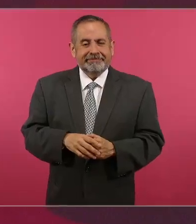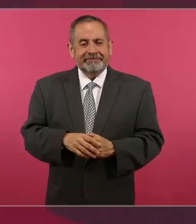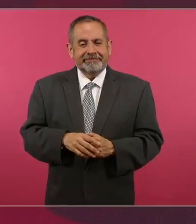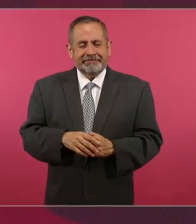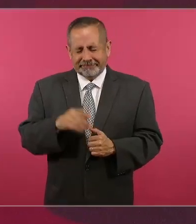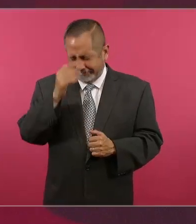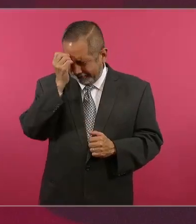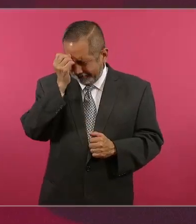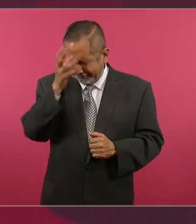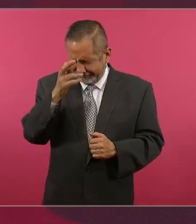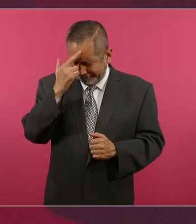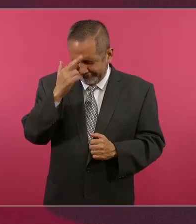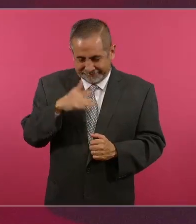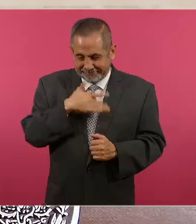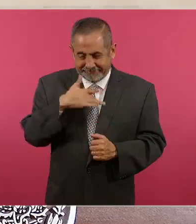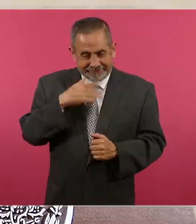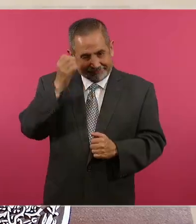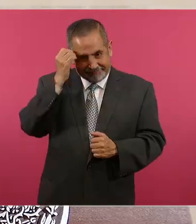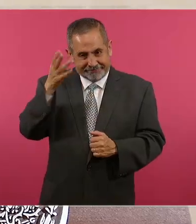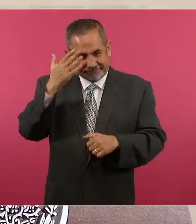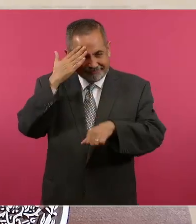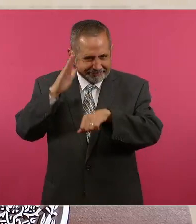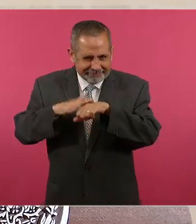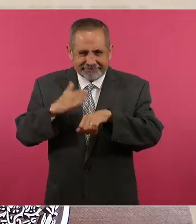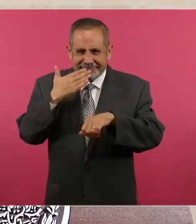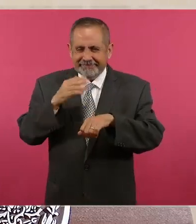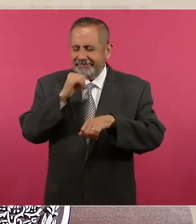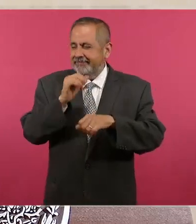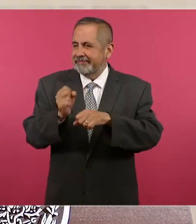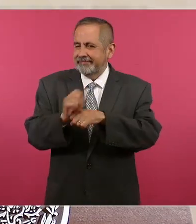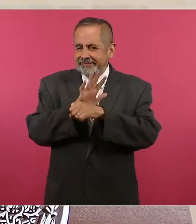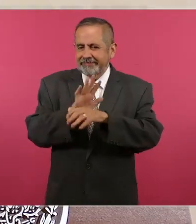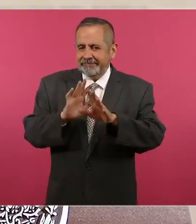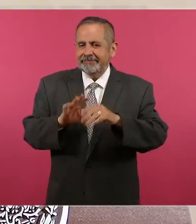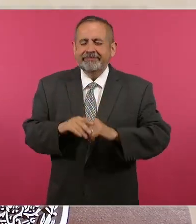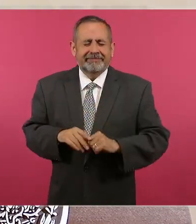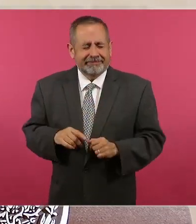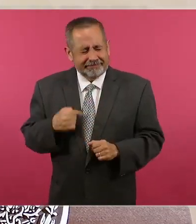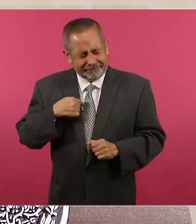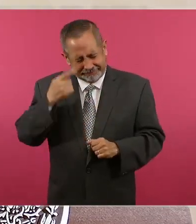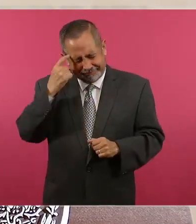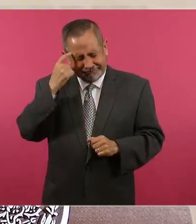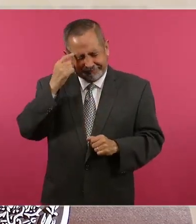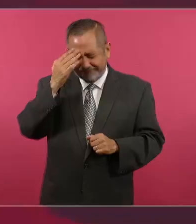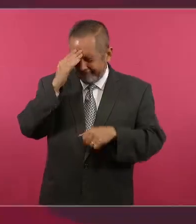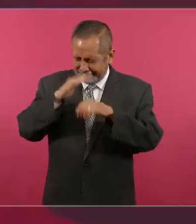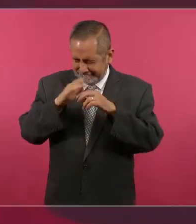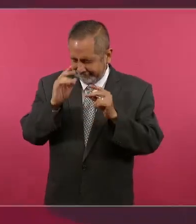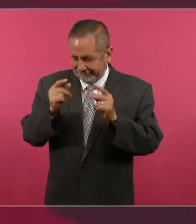me hace que uno no tenga buena memoria o que la memoria esté corta,